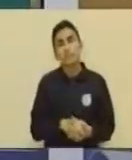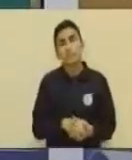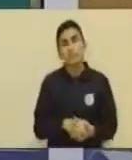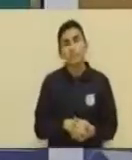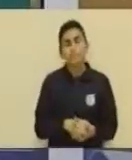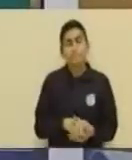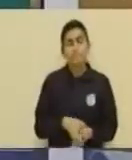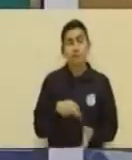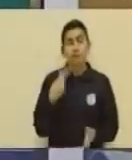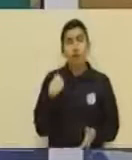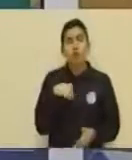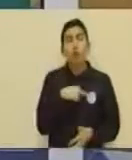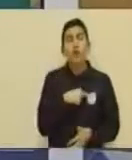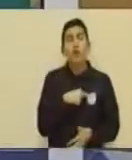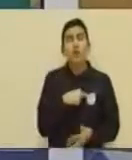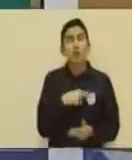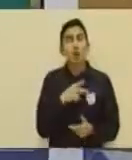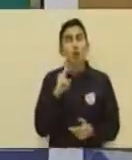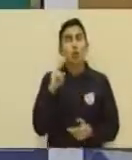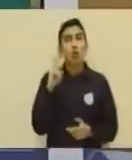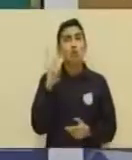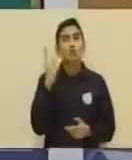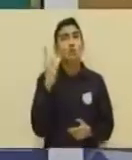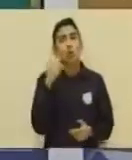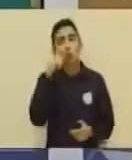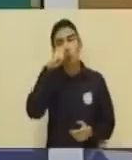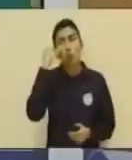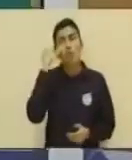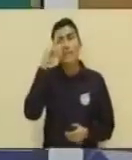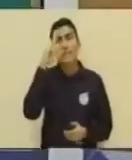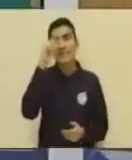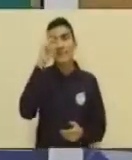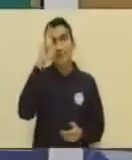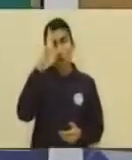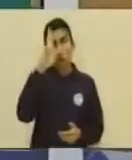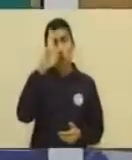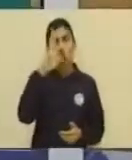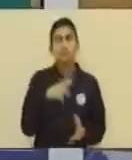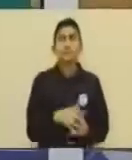nuestro segundo tirador.